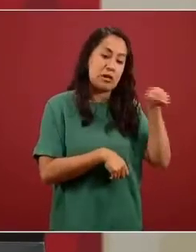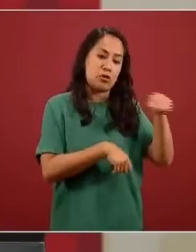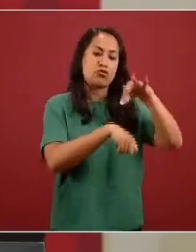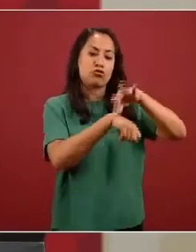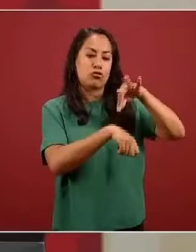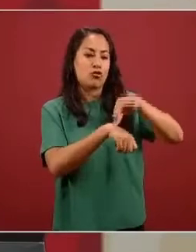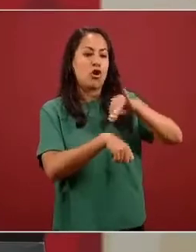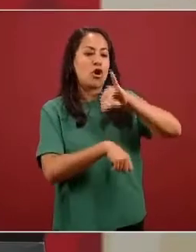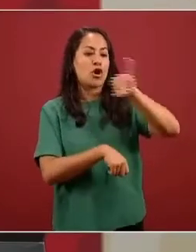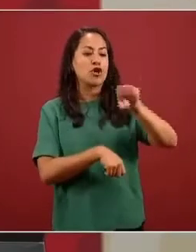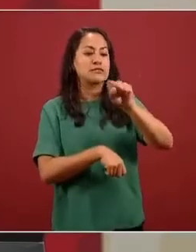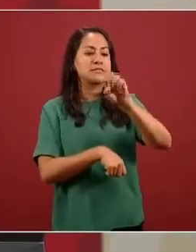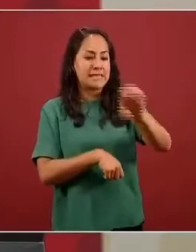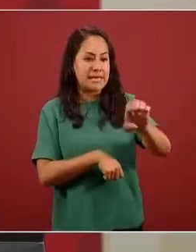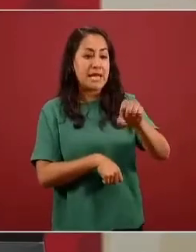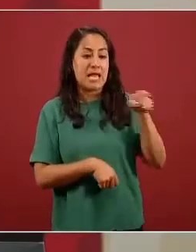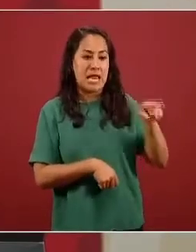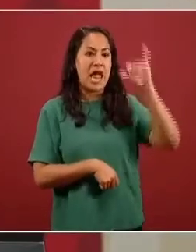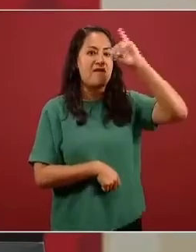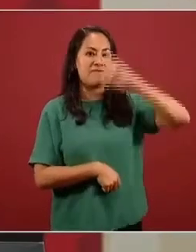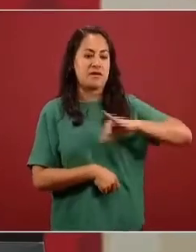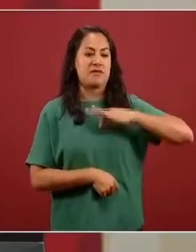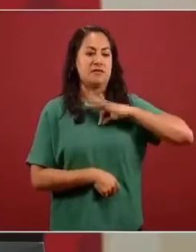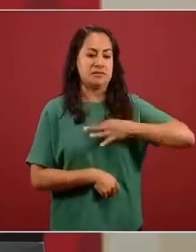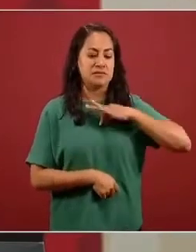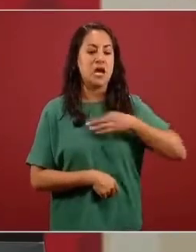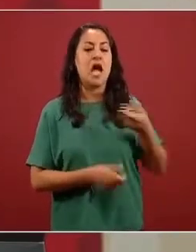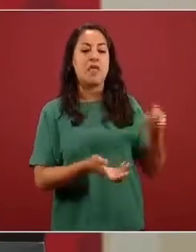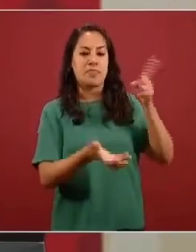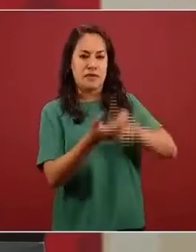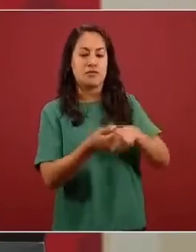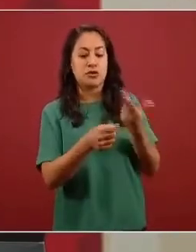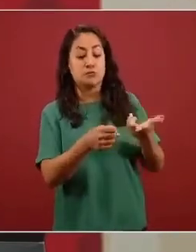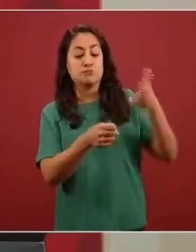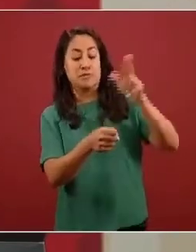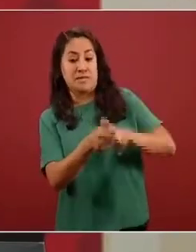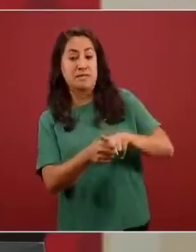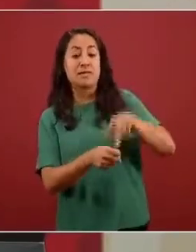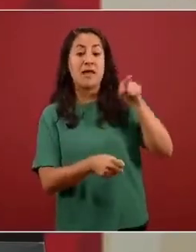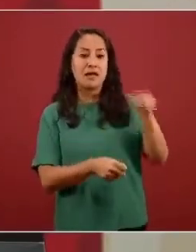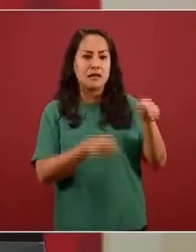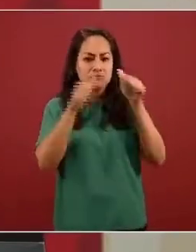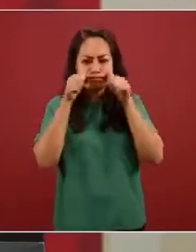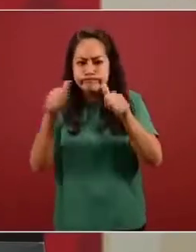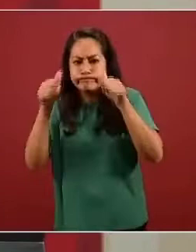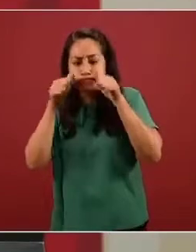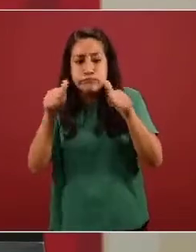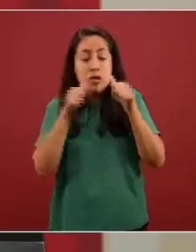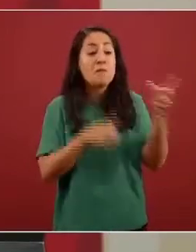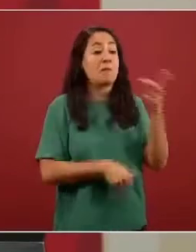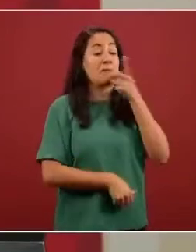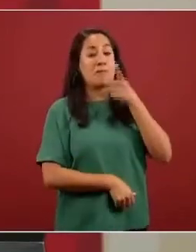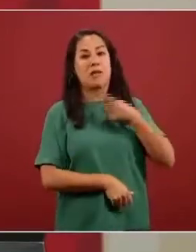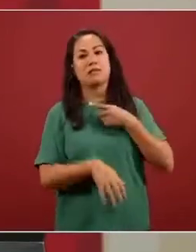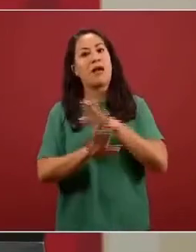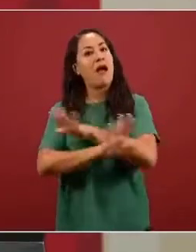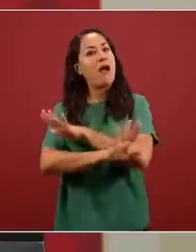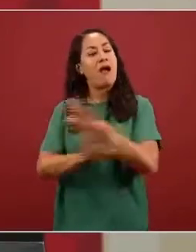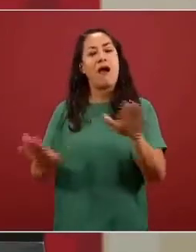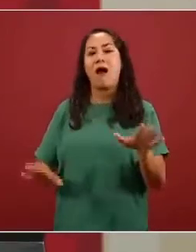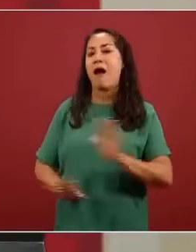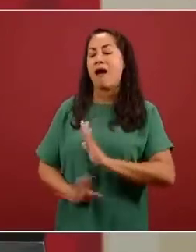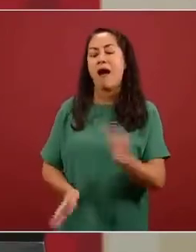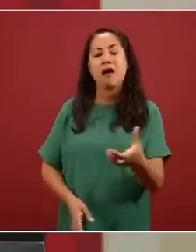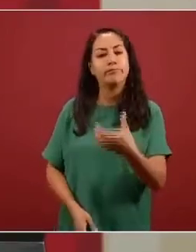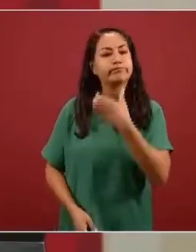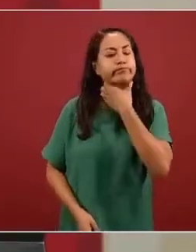Donís, quien es el jefe de infectología de este hospital y está coordinando la respuesta en el hospital, y me compartió eso, que estaban saturados. A los pocos minutos